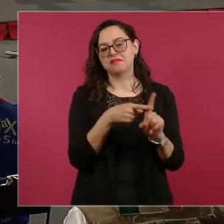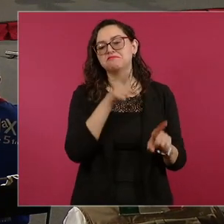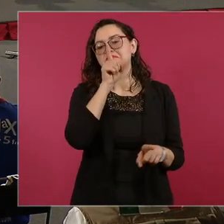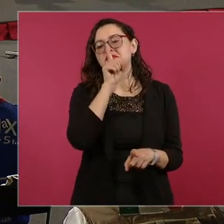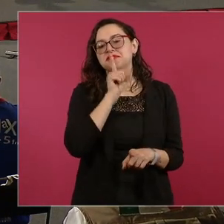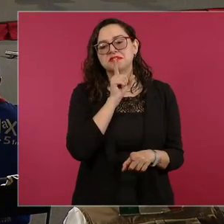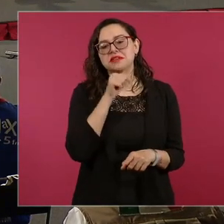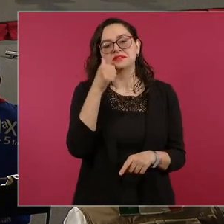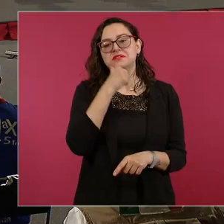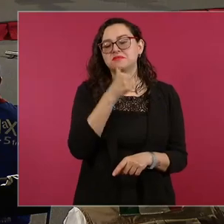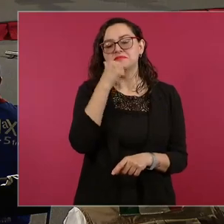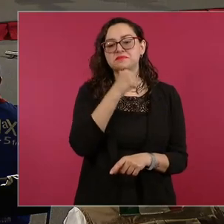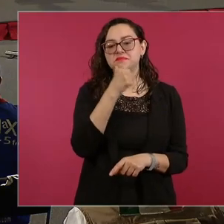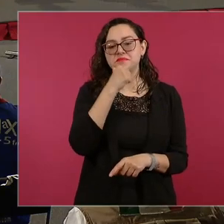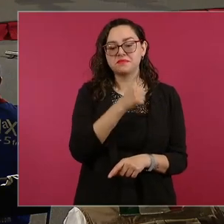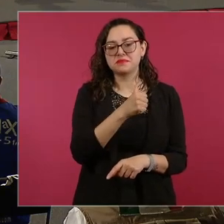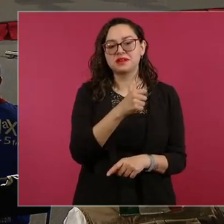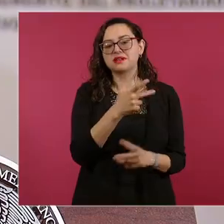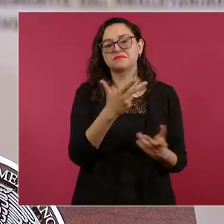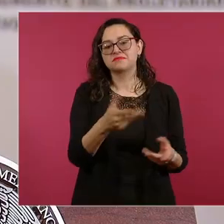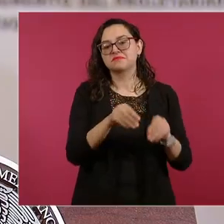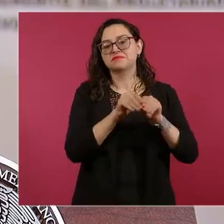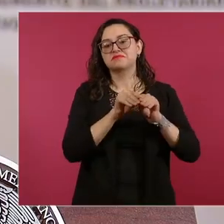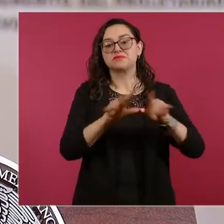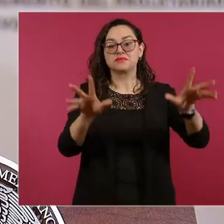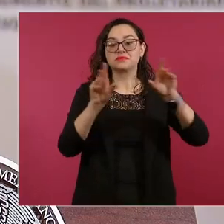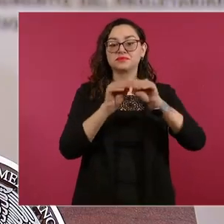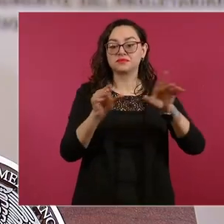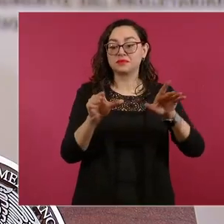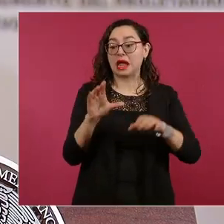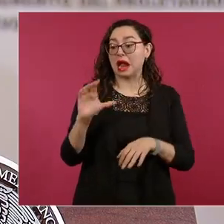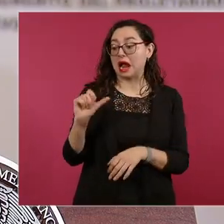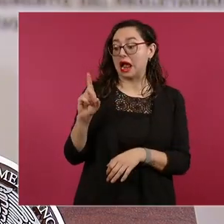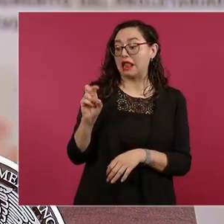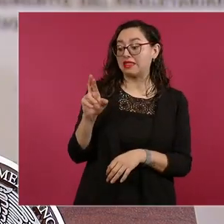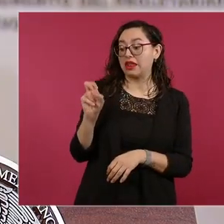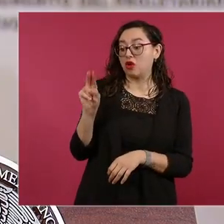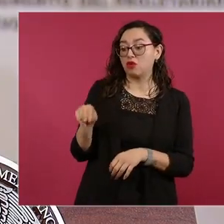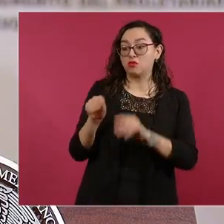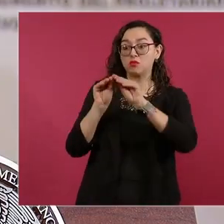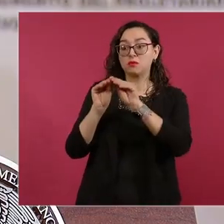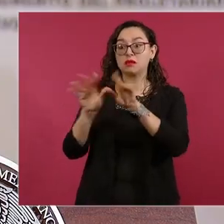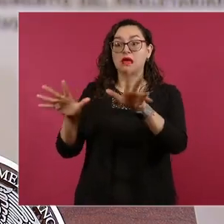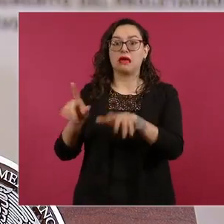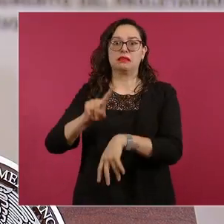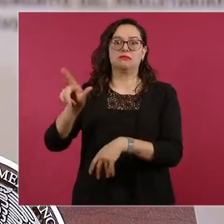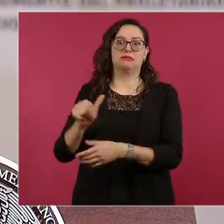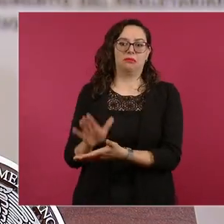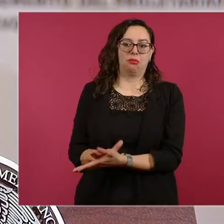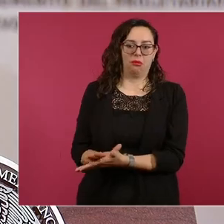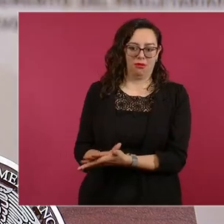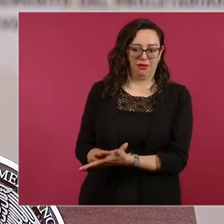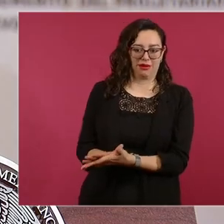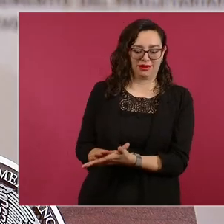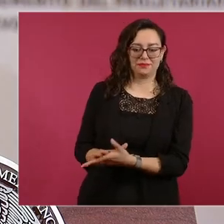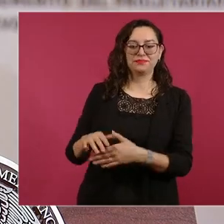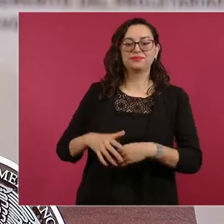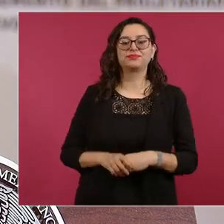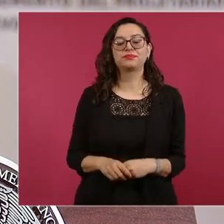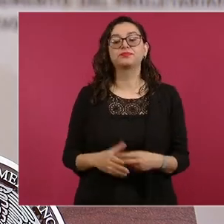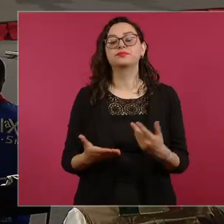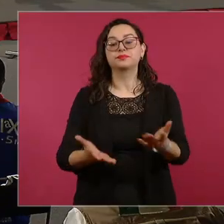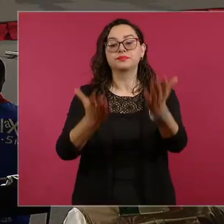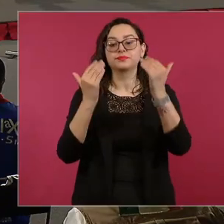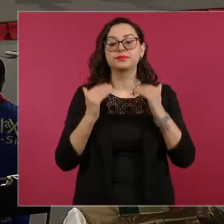desinformación por parte de este señor y los que les dan bola. Vamos con la siguiente nota. Senador de